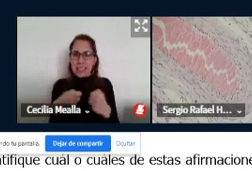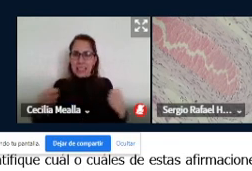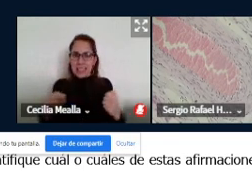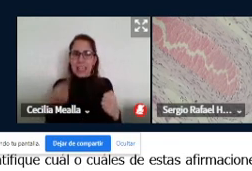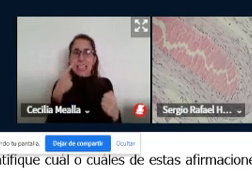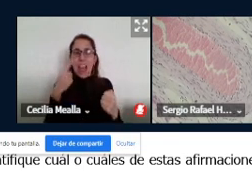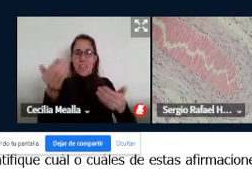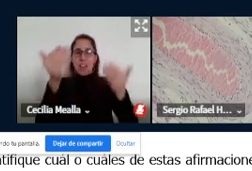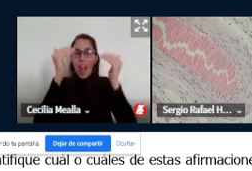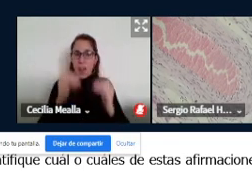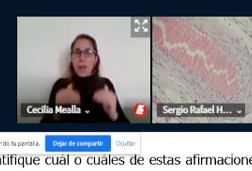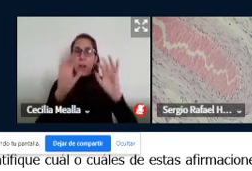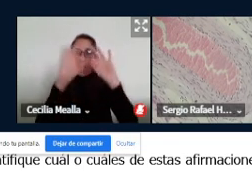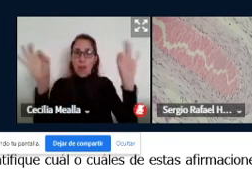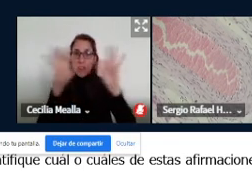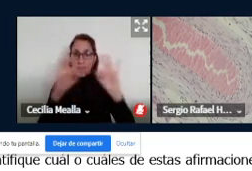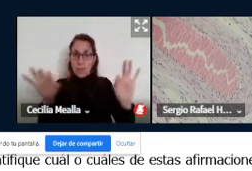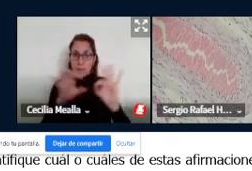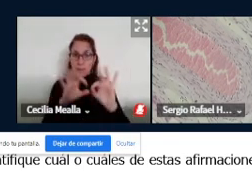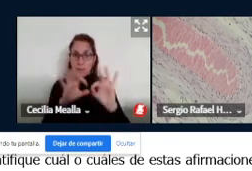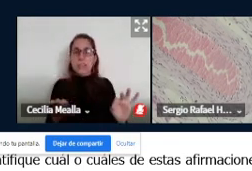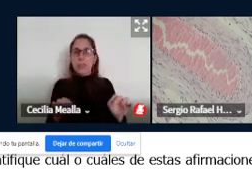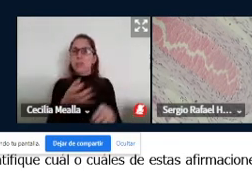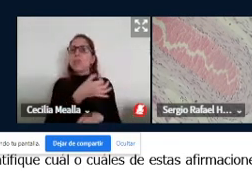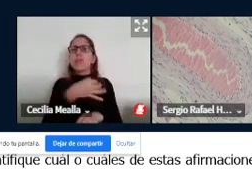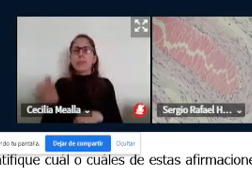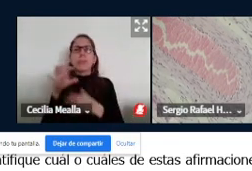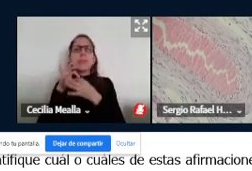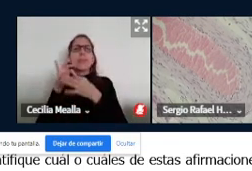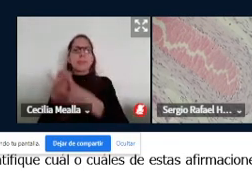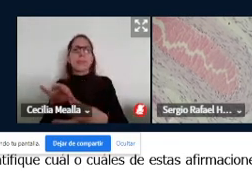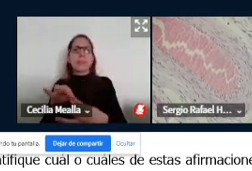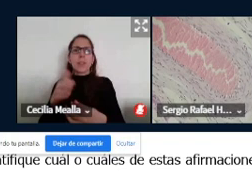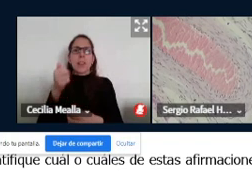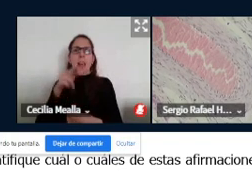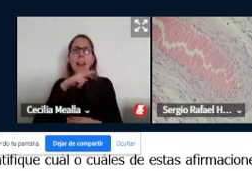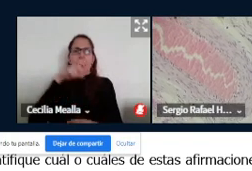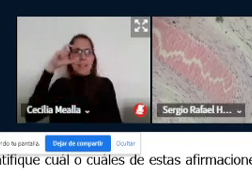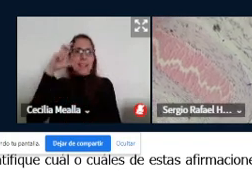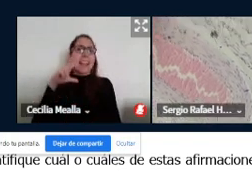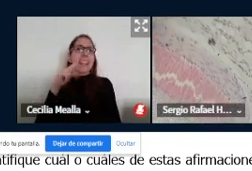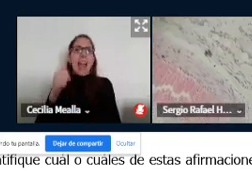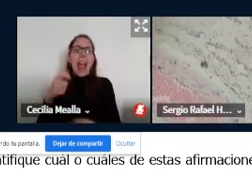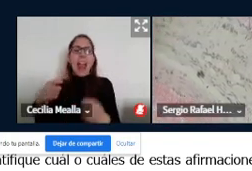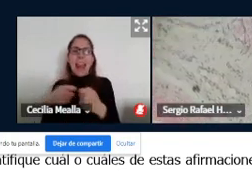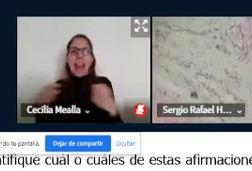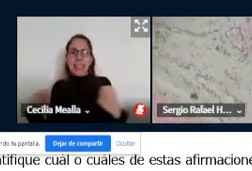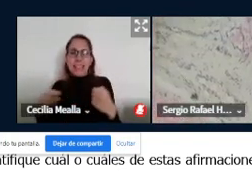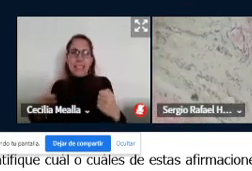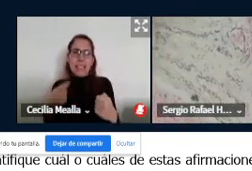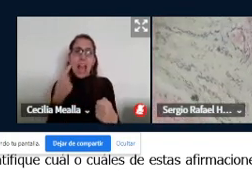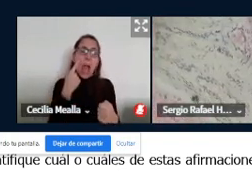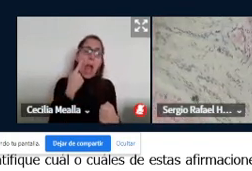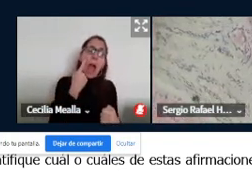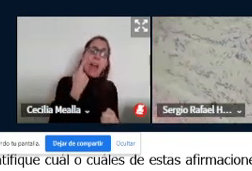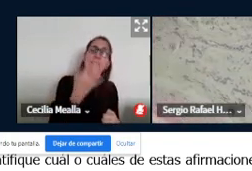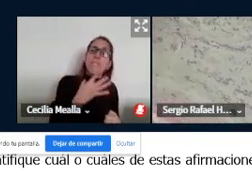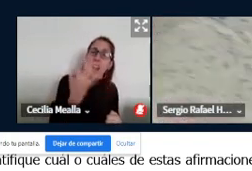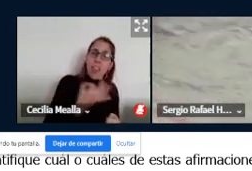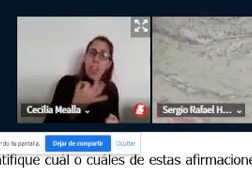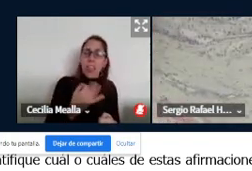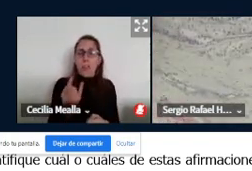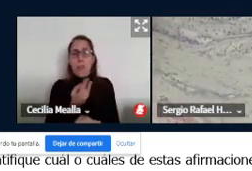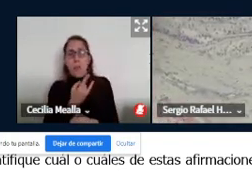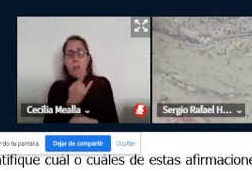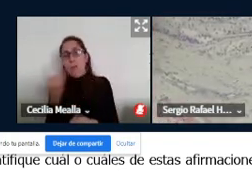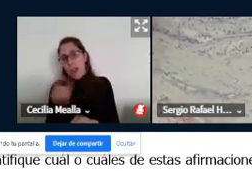estas afirmaciones corresponde a la estructura de una arteria elástica. Coloque la B si considera que esta afirmación es